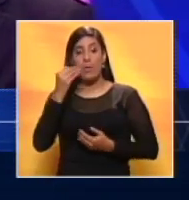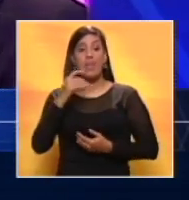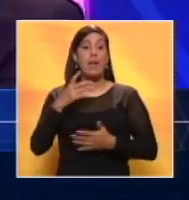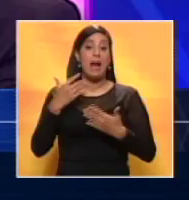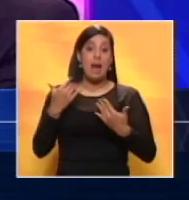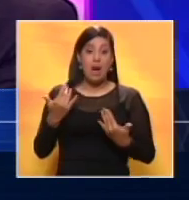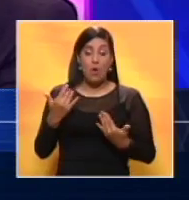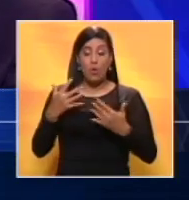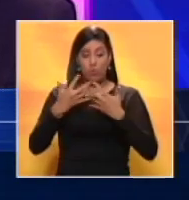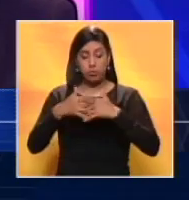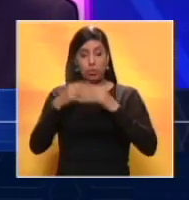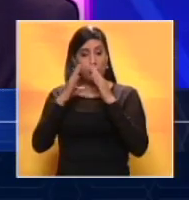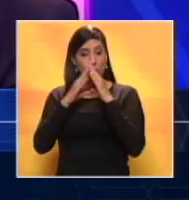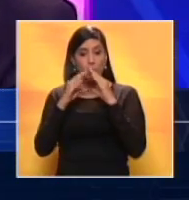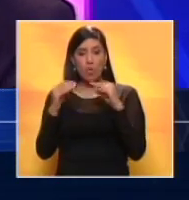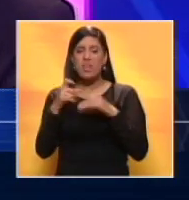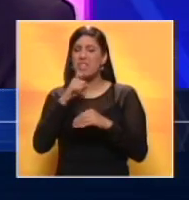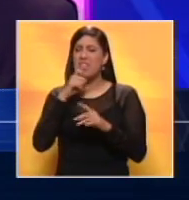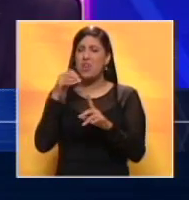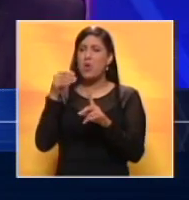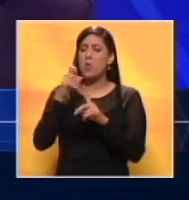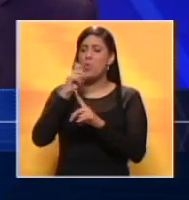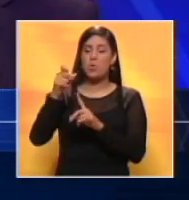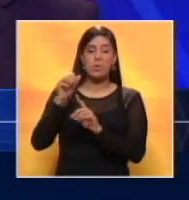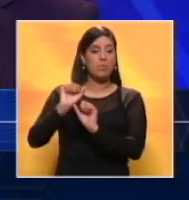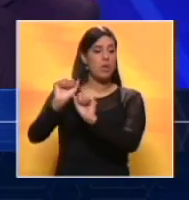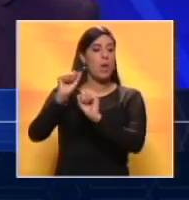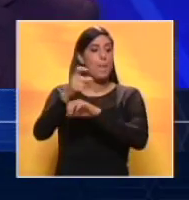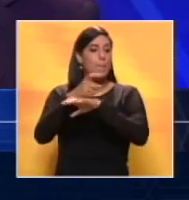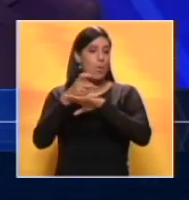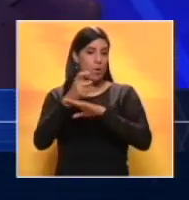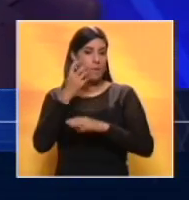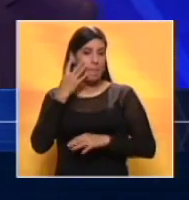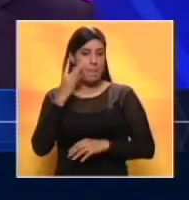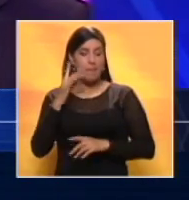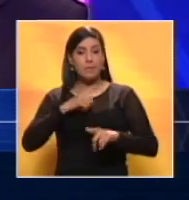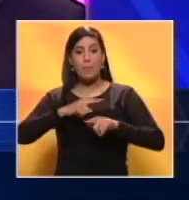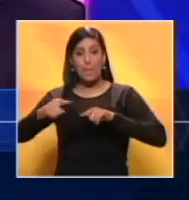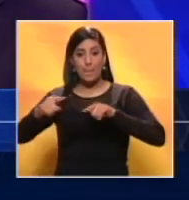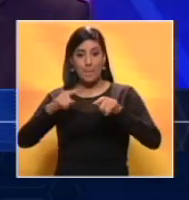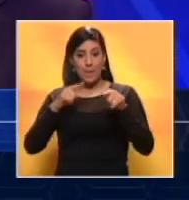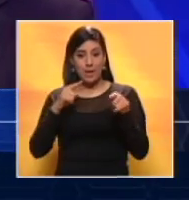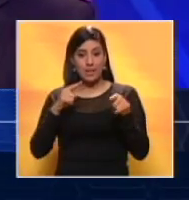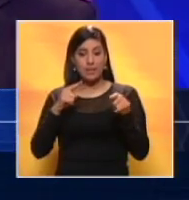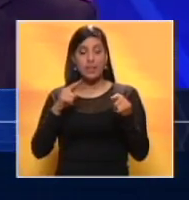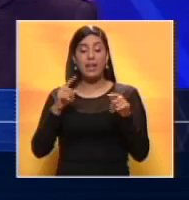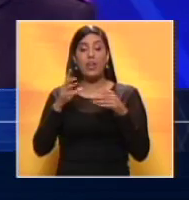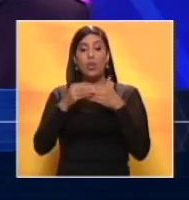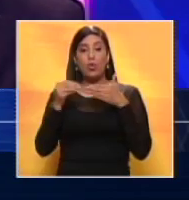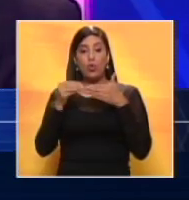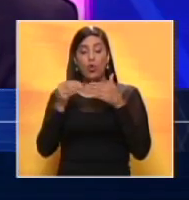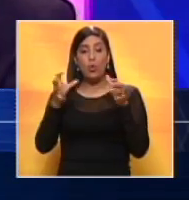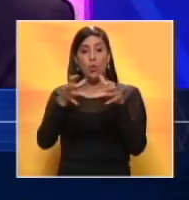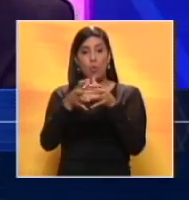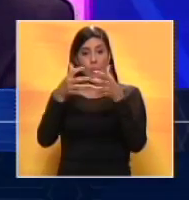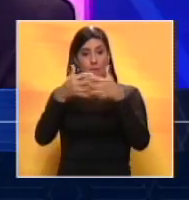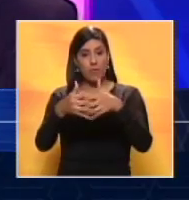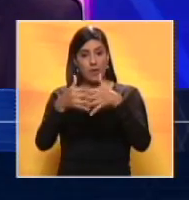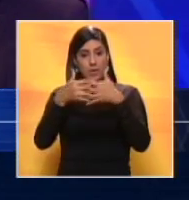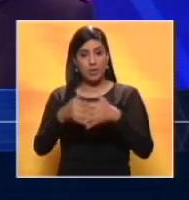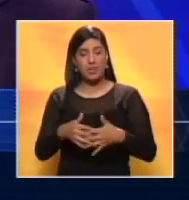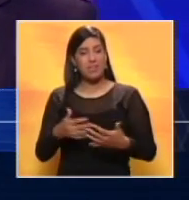lo que es el sector productivo. ¿Quién va a estar en contra que el gobierno dirija las divisas al sector